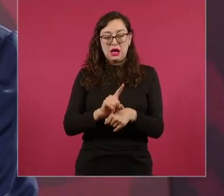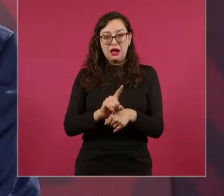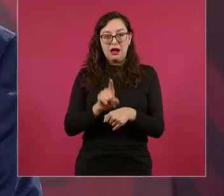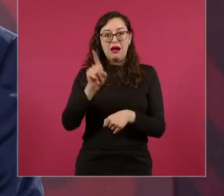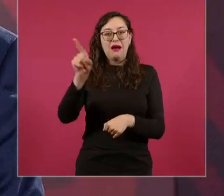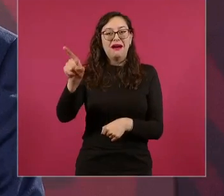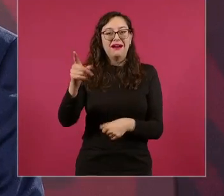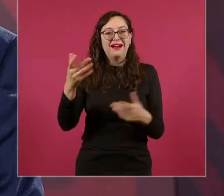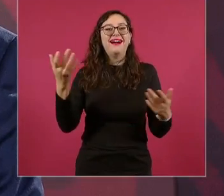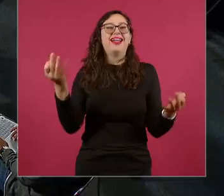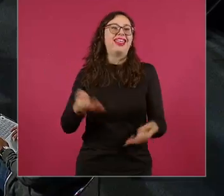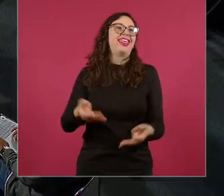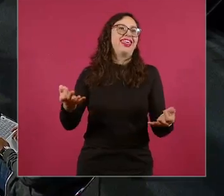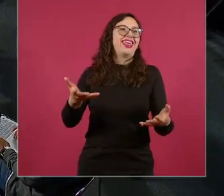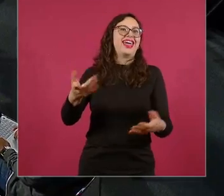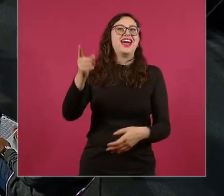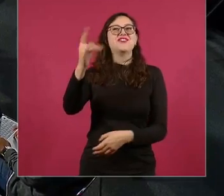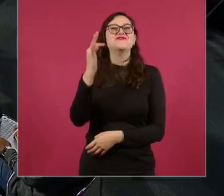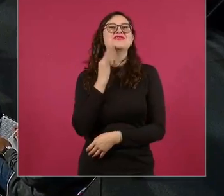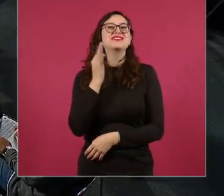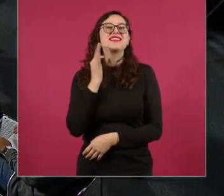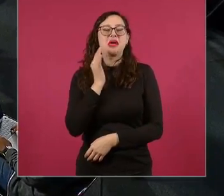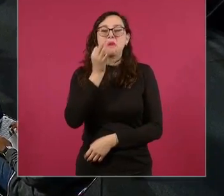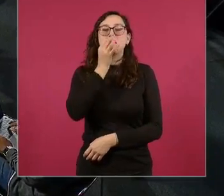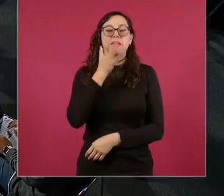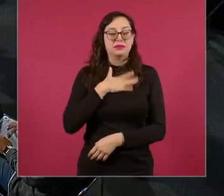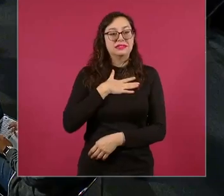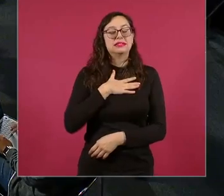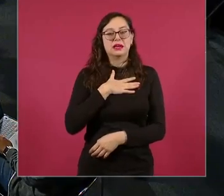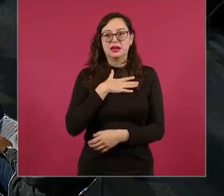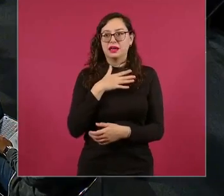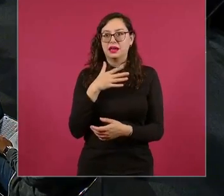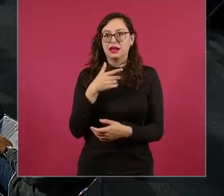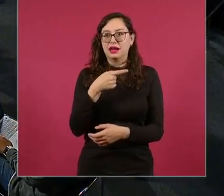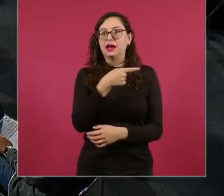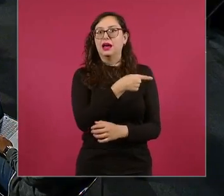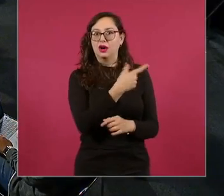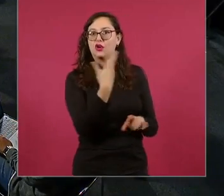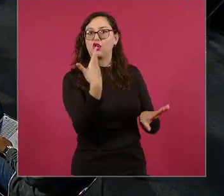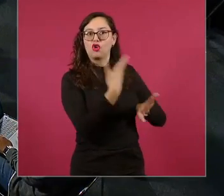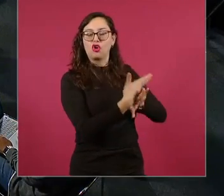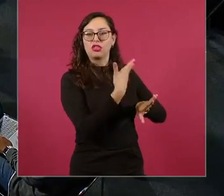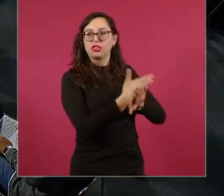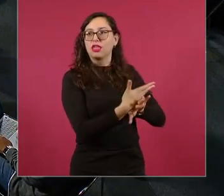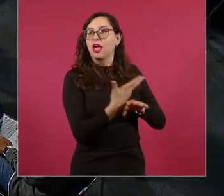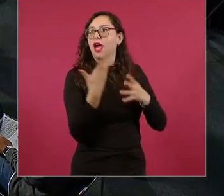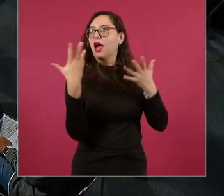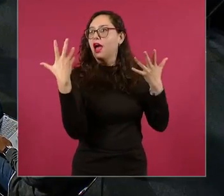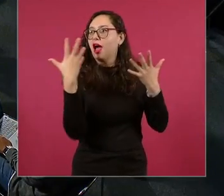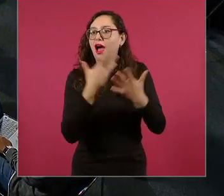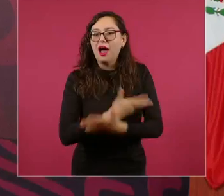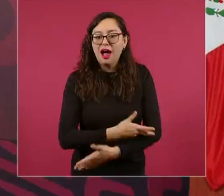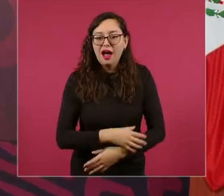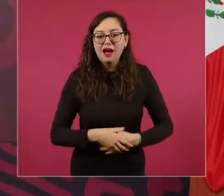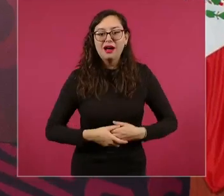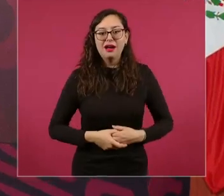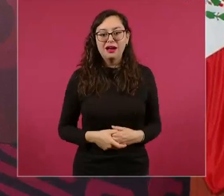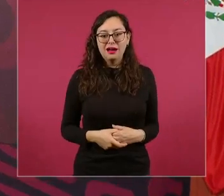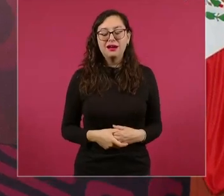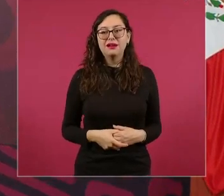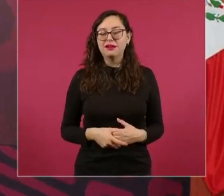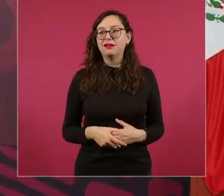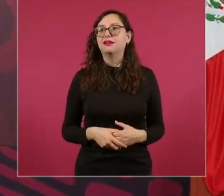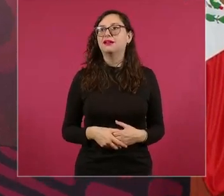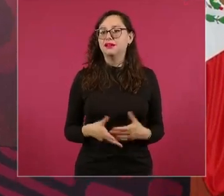informan de la fiscalía que estaba abierta la investigación, que sí existía la